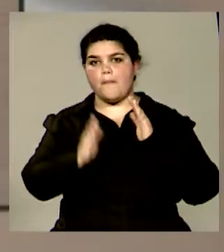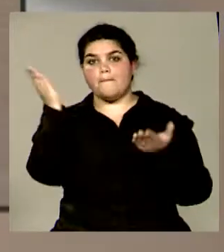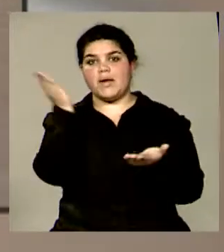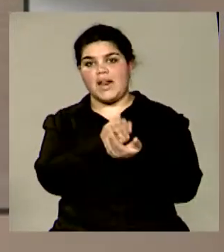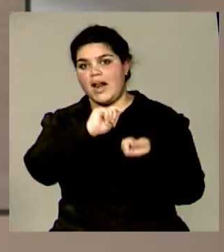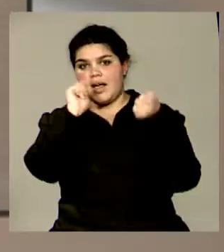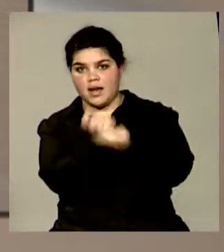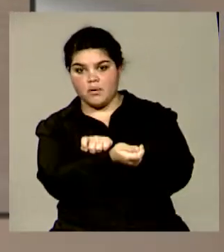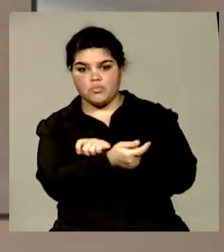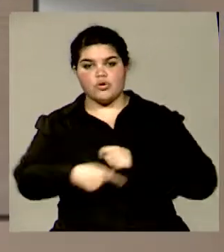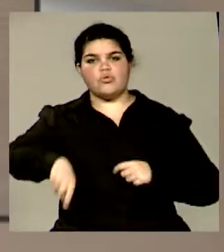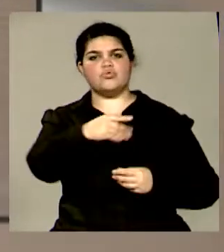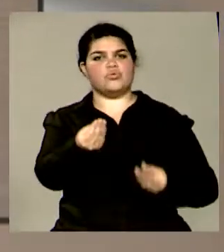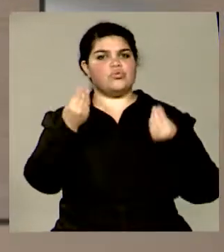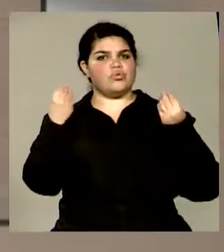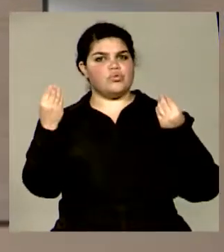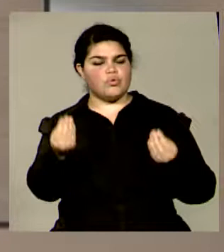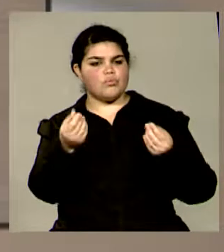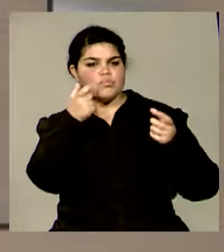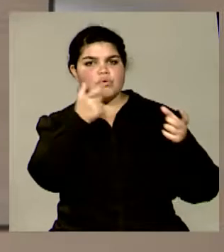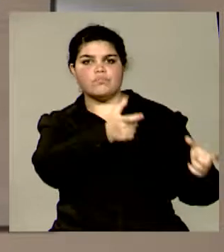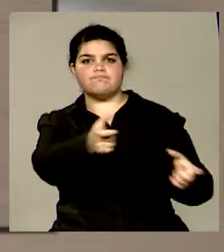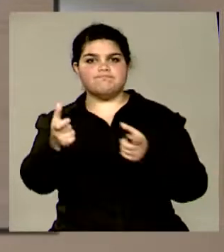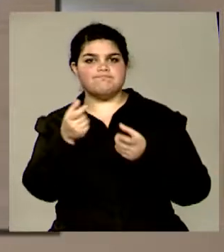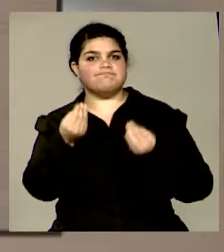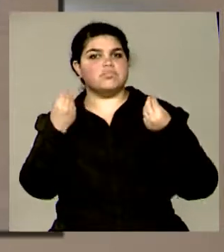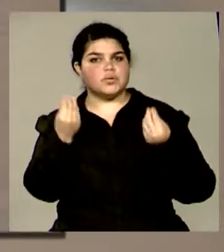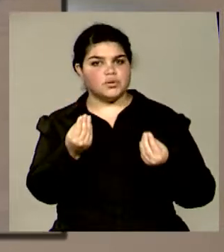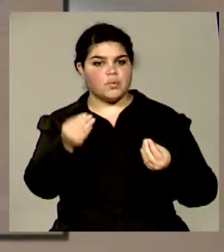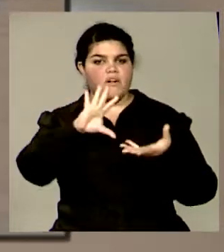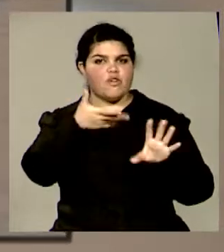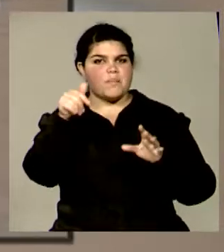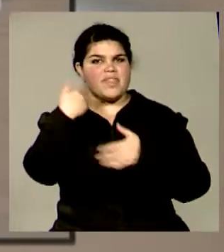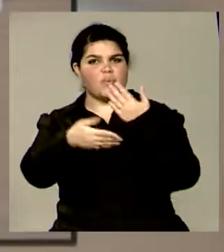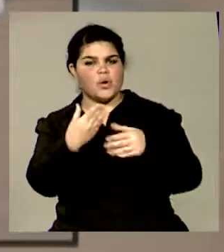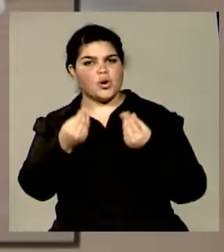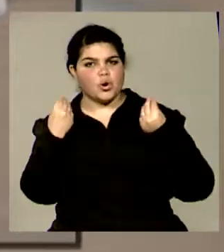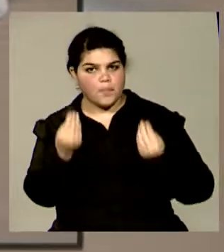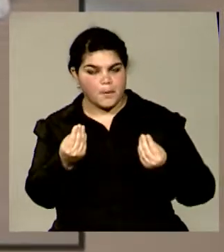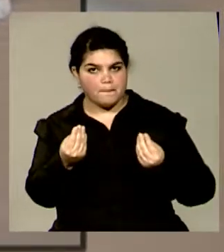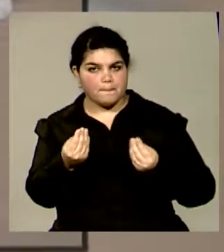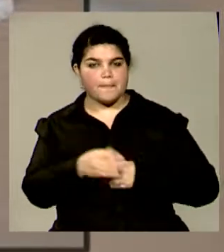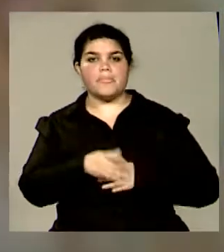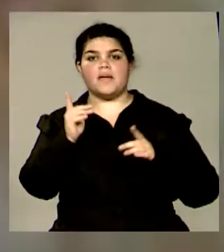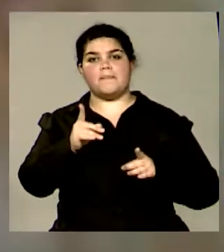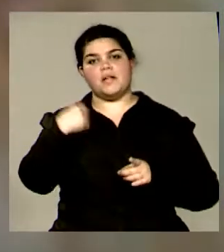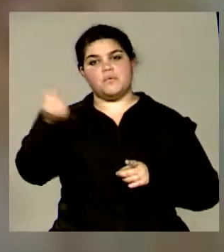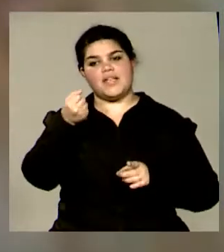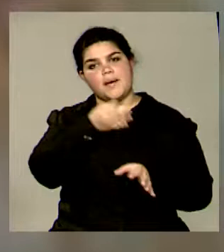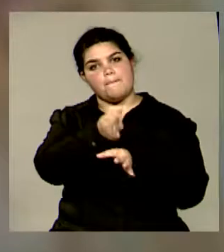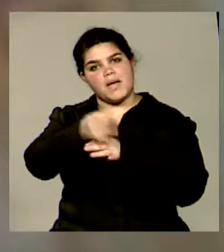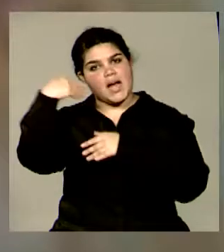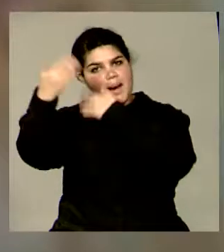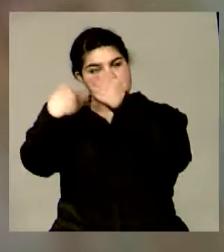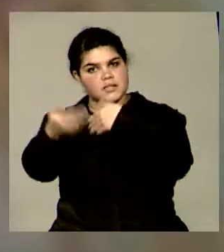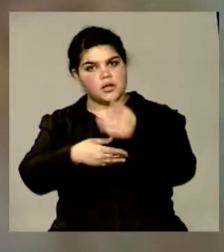cómo tenemos que actuar nosotros como reguladores de esta modalidad de juego y capacitando a nuestra gente. La quiniela